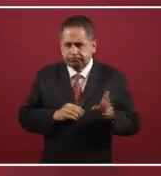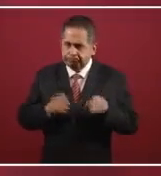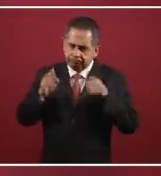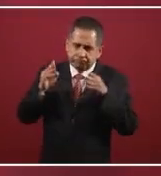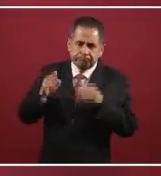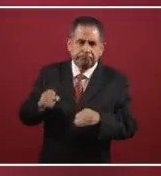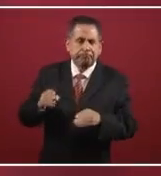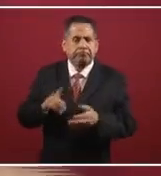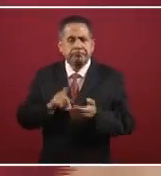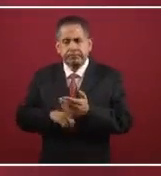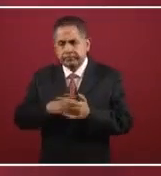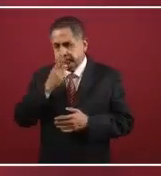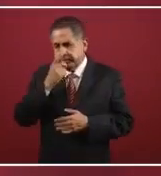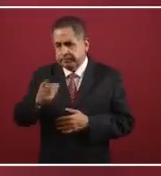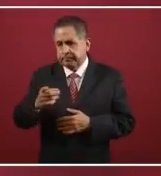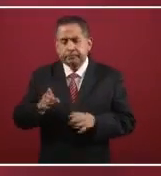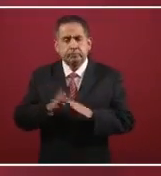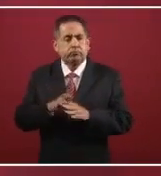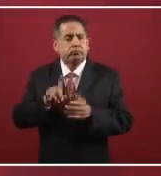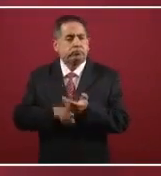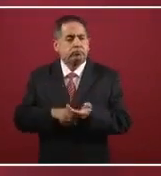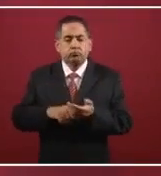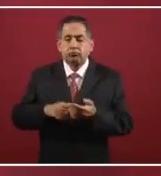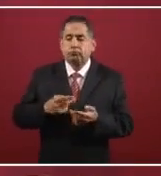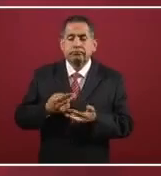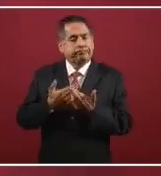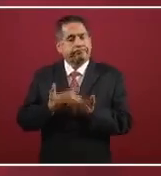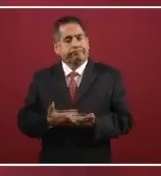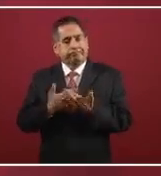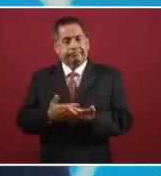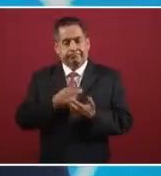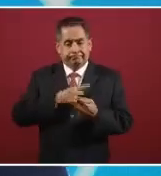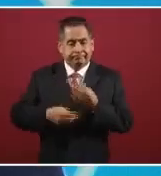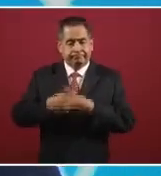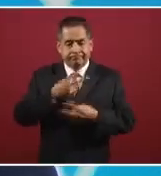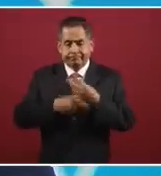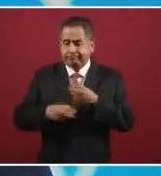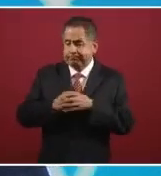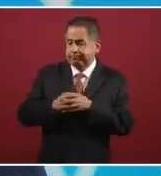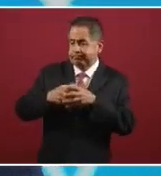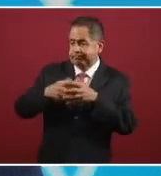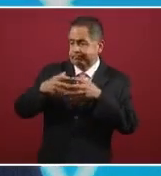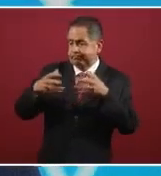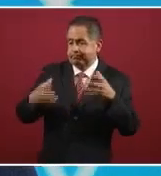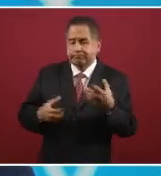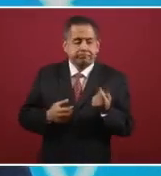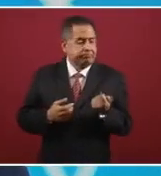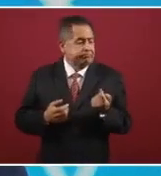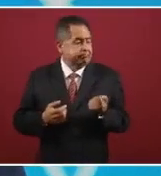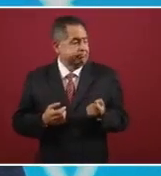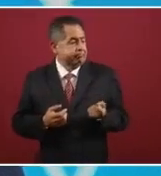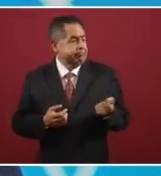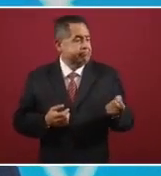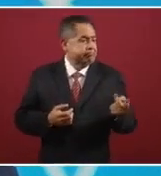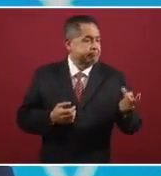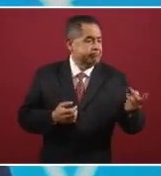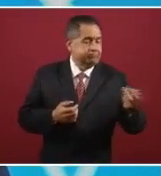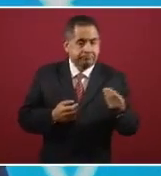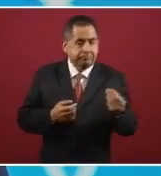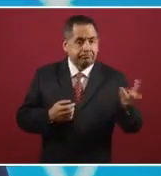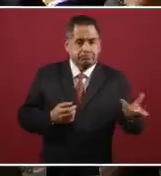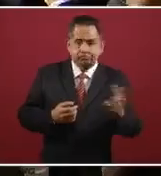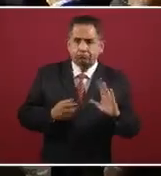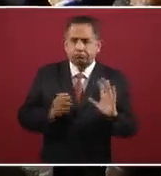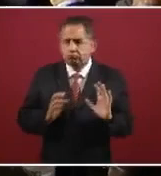que la torta tenía que crecer y que cuando creciera las migajas que cayeran al borde del mantel, a lo mejor